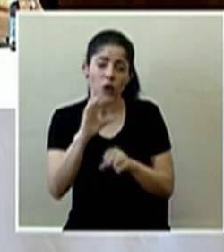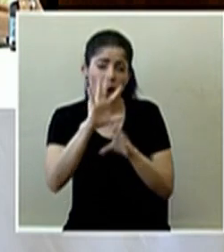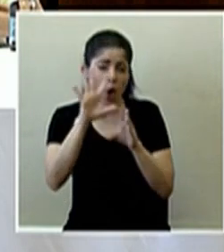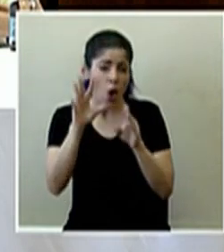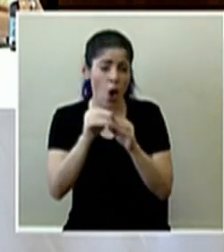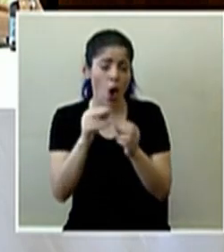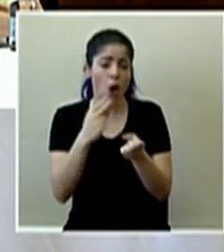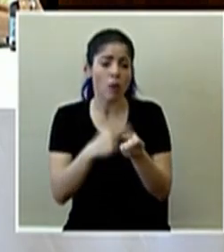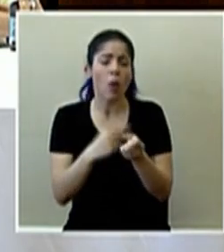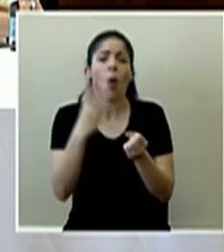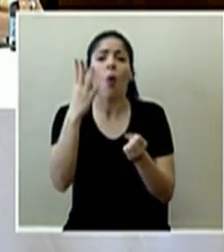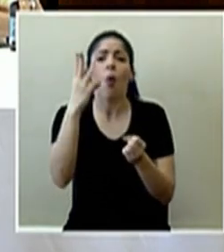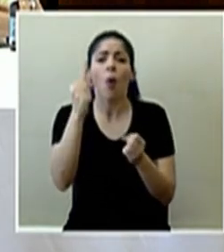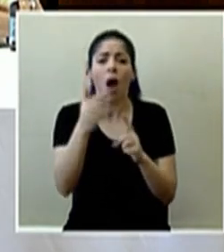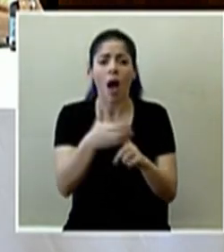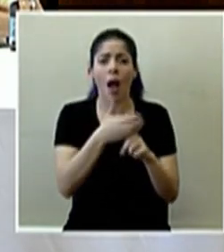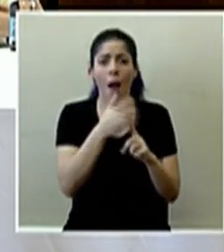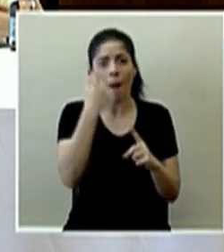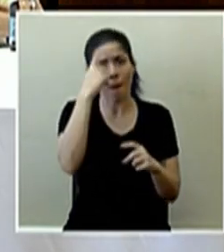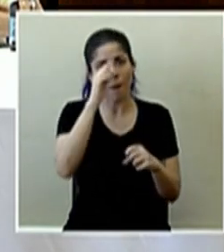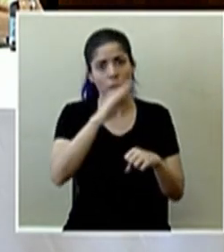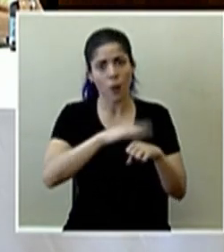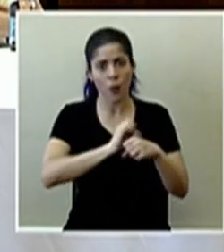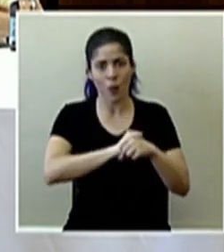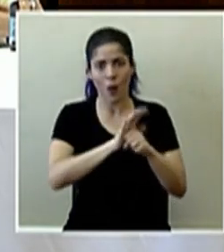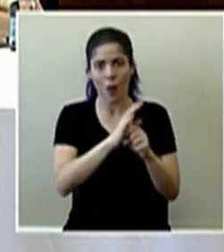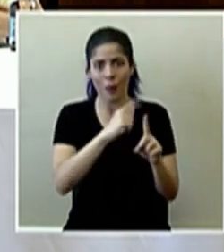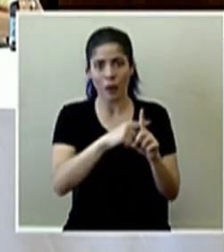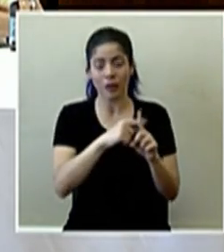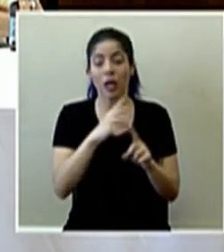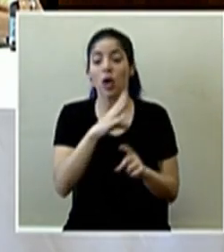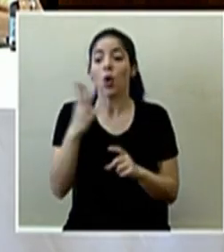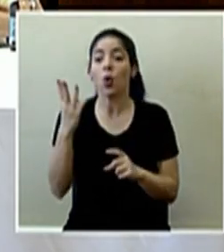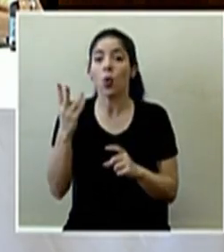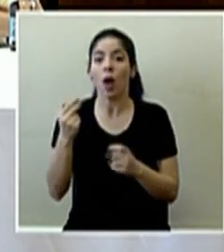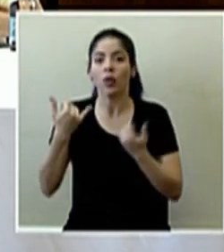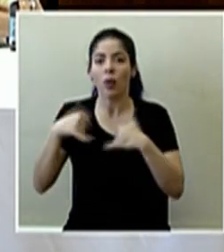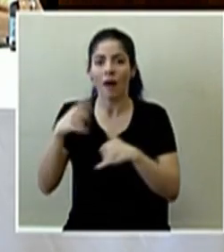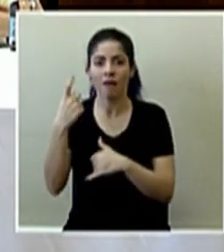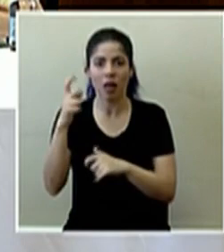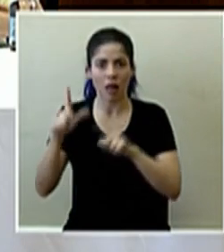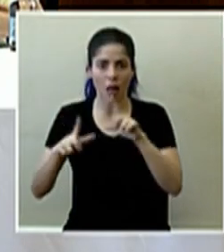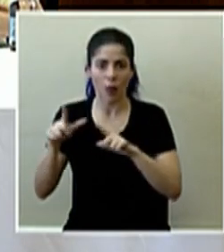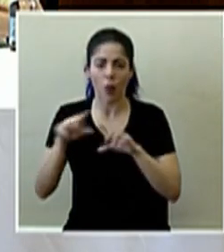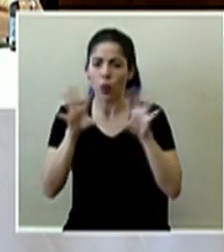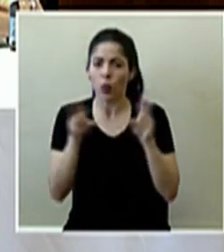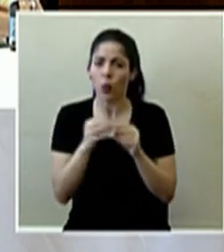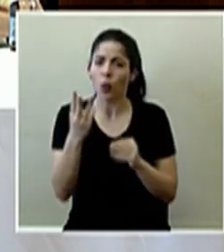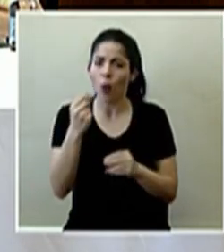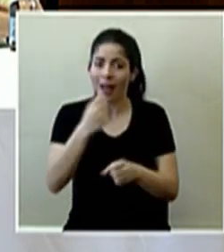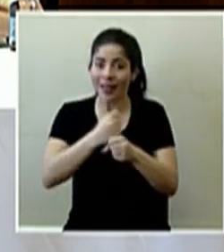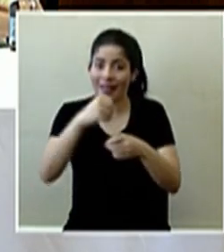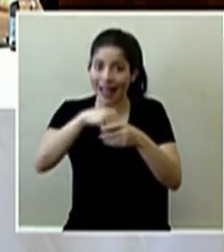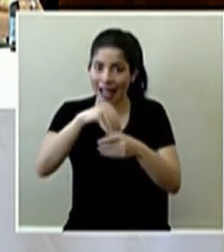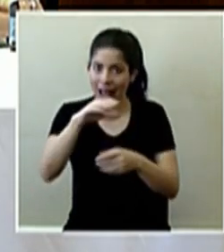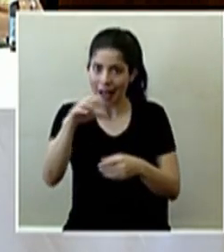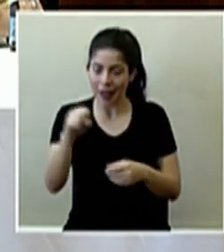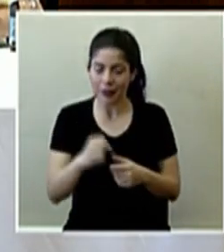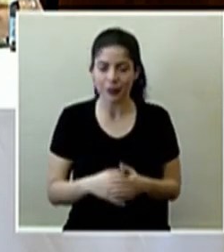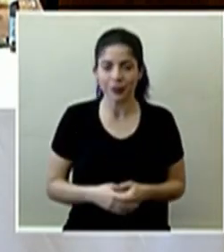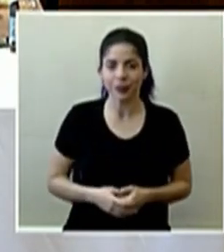hospitales está en aislamiento al dar positivo por COVID y cuántos en lista para ser descartados? Don Román.